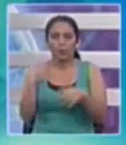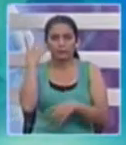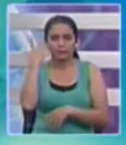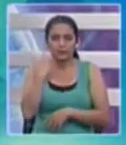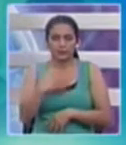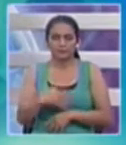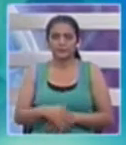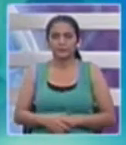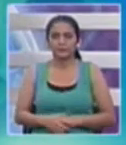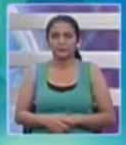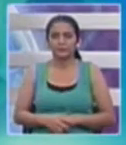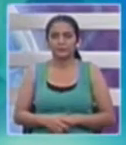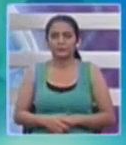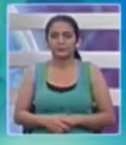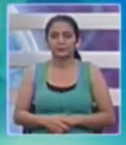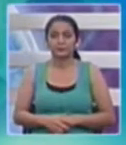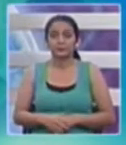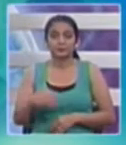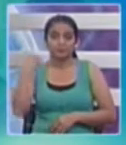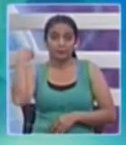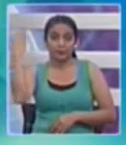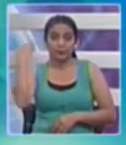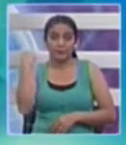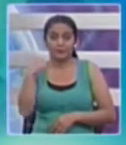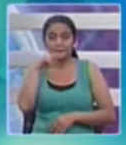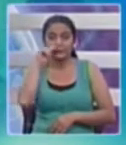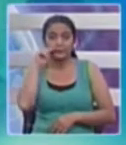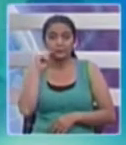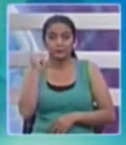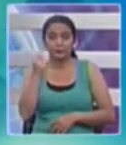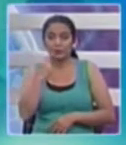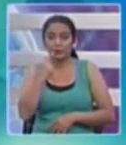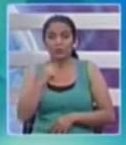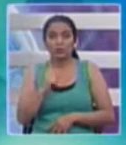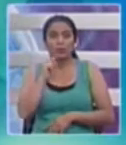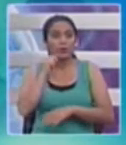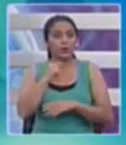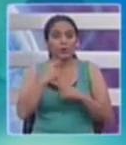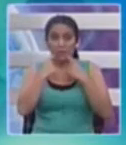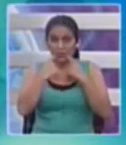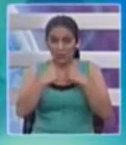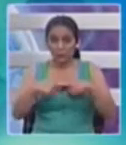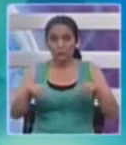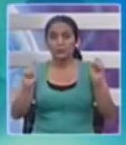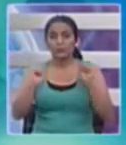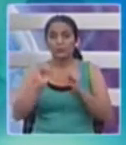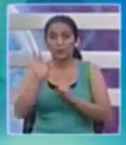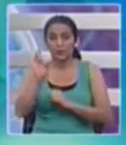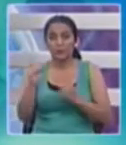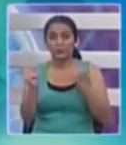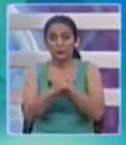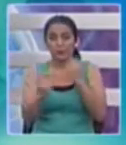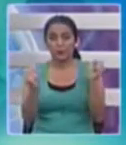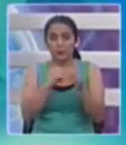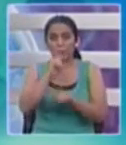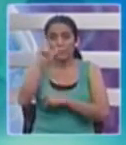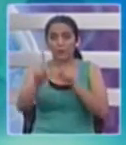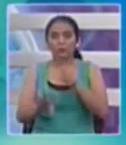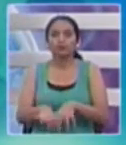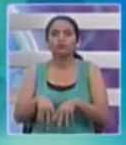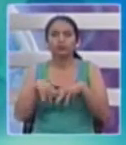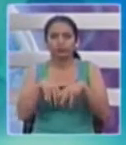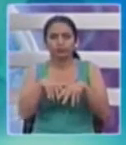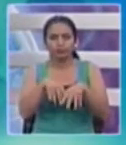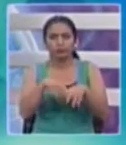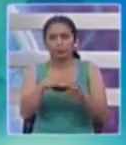El alcalde de Guayaquil, Jaime Nebot, aclaró que la marcha convocada para el 8 de marzo se hará en esa fecha para que el reclamo sea